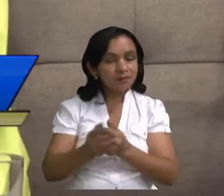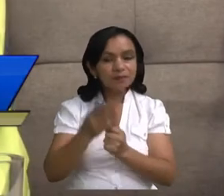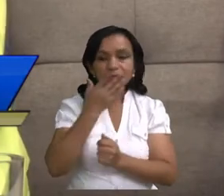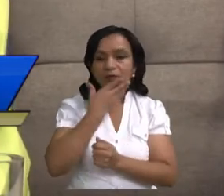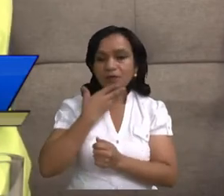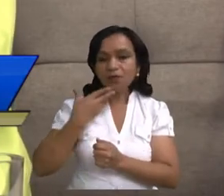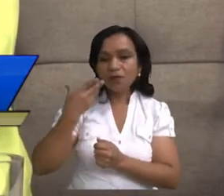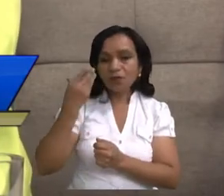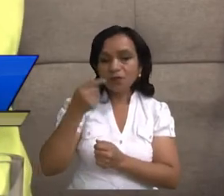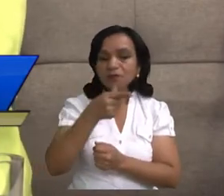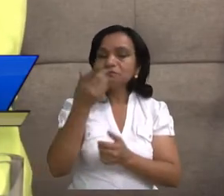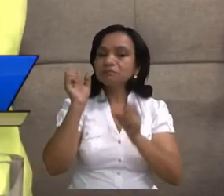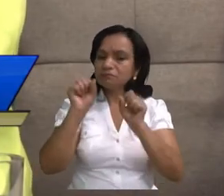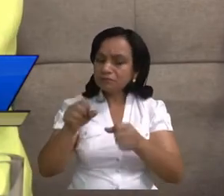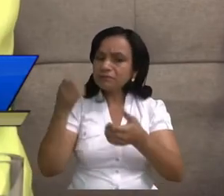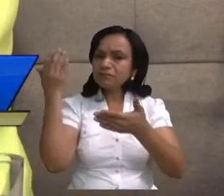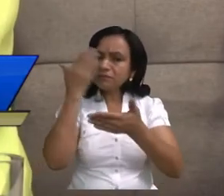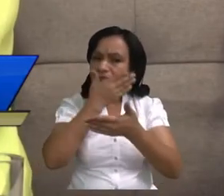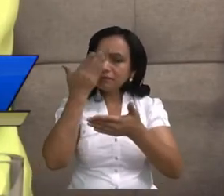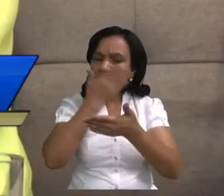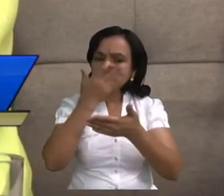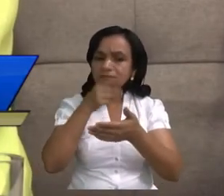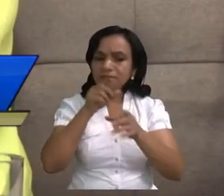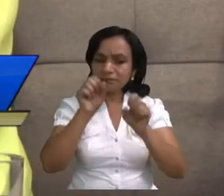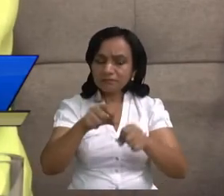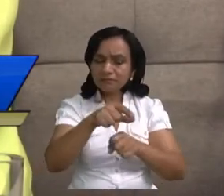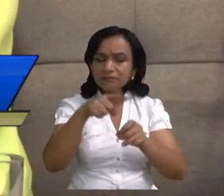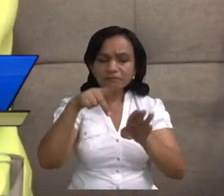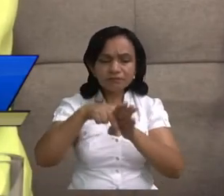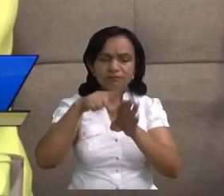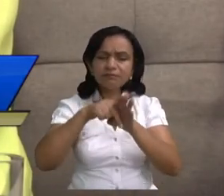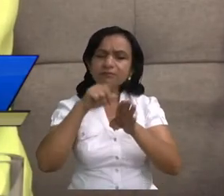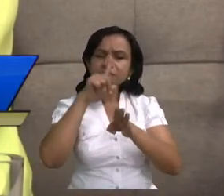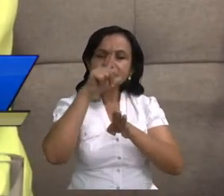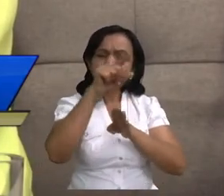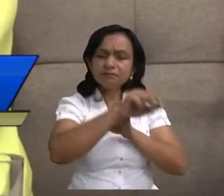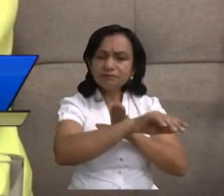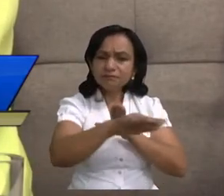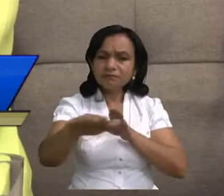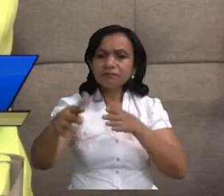esa oportunidad de formarse, pero para nosotros